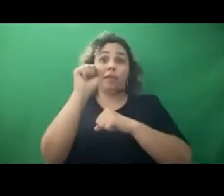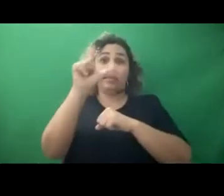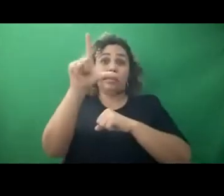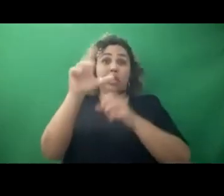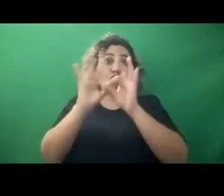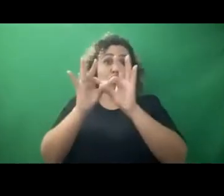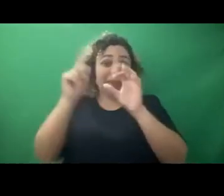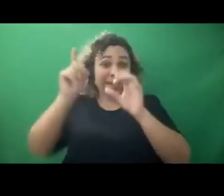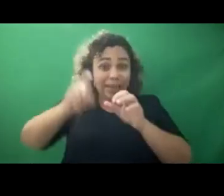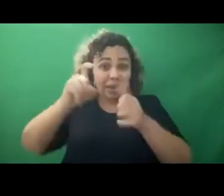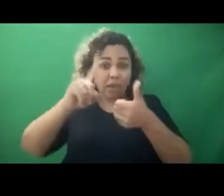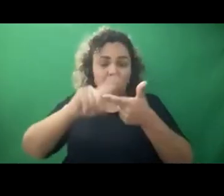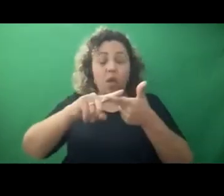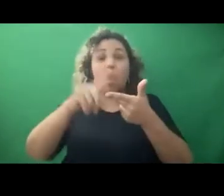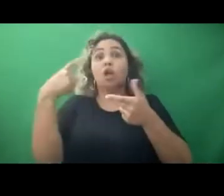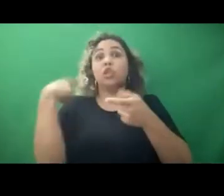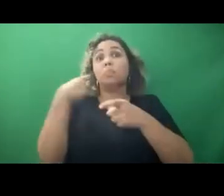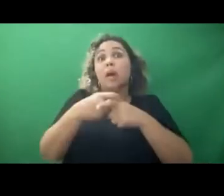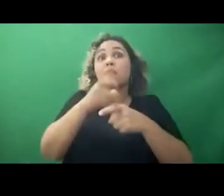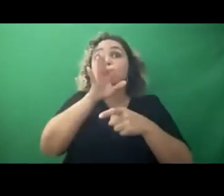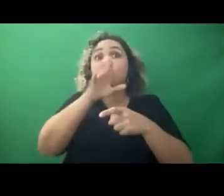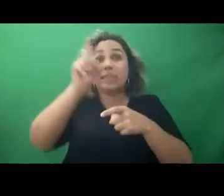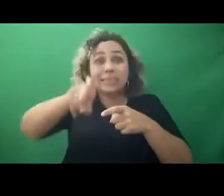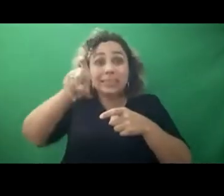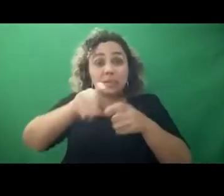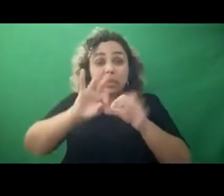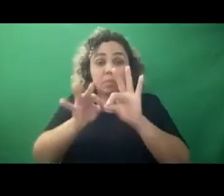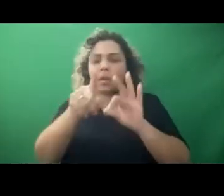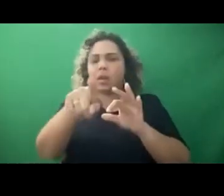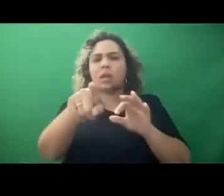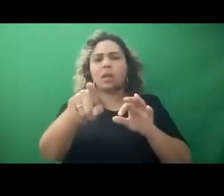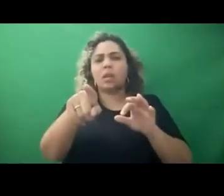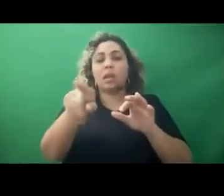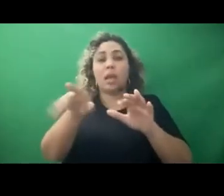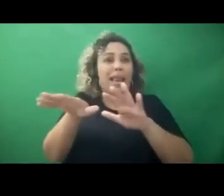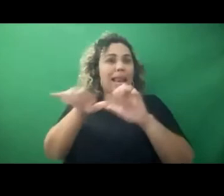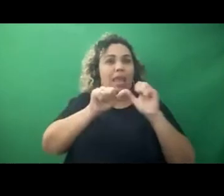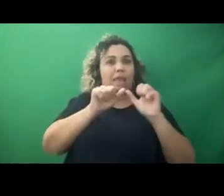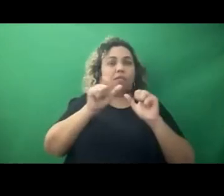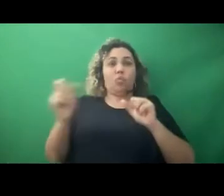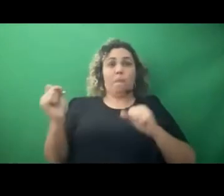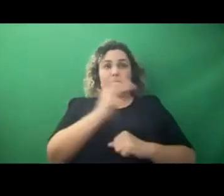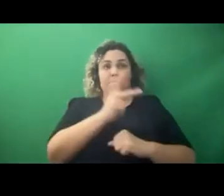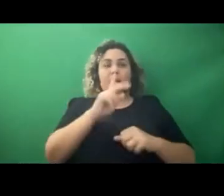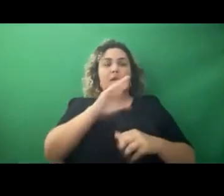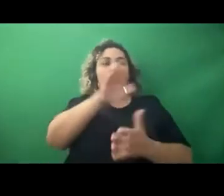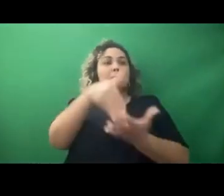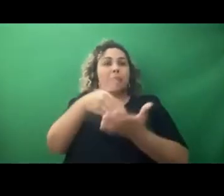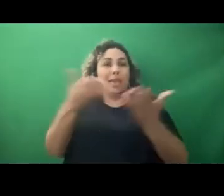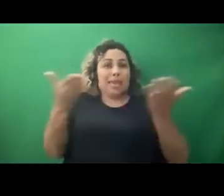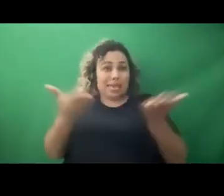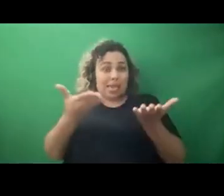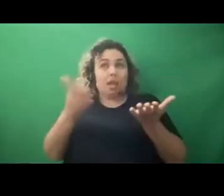de poner un asterisco entre el hombre y necesitas interpretación por favor